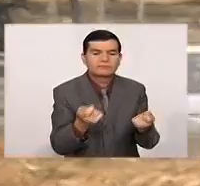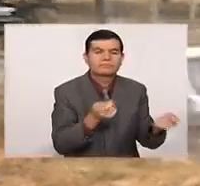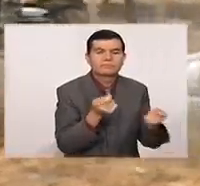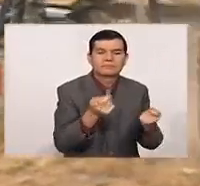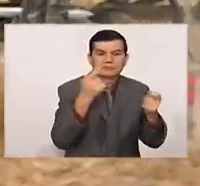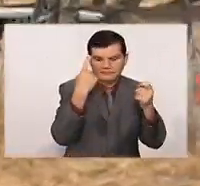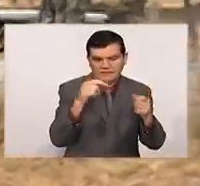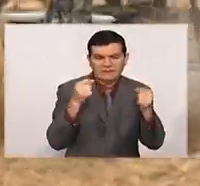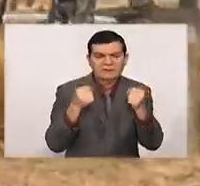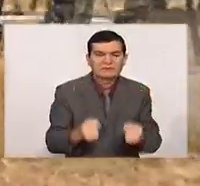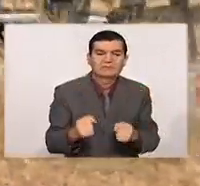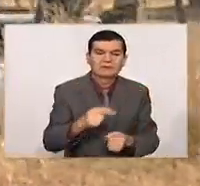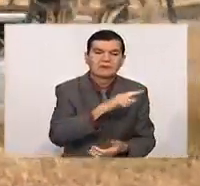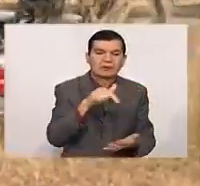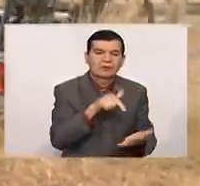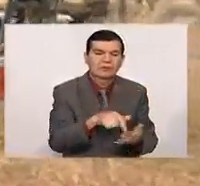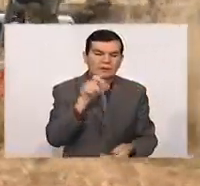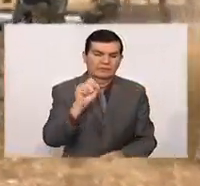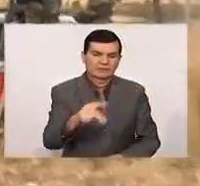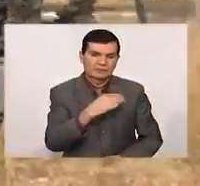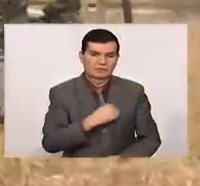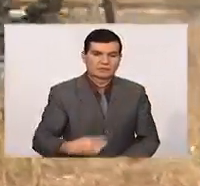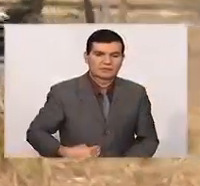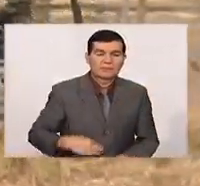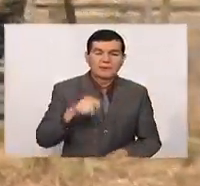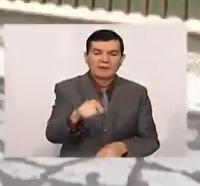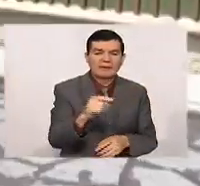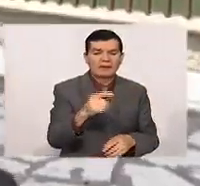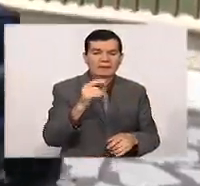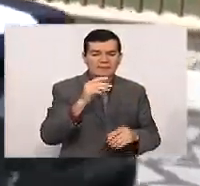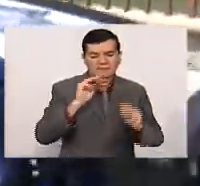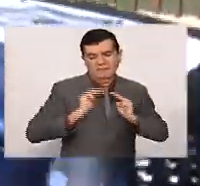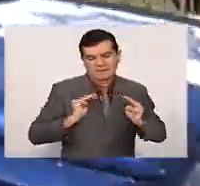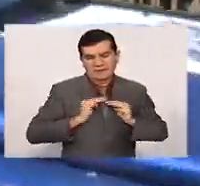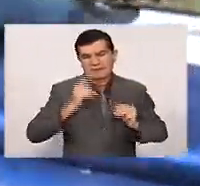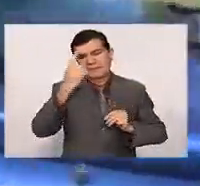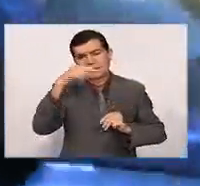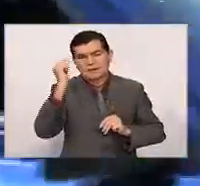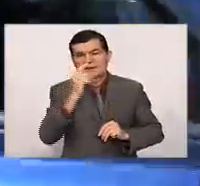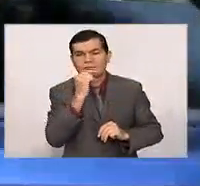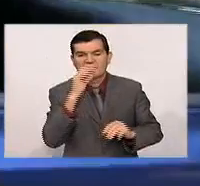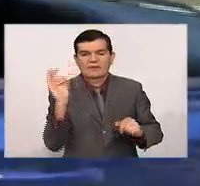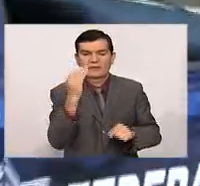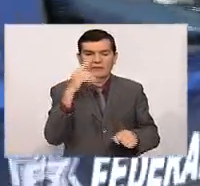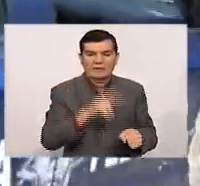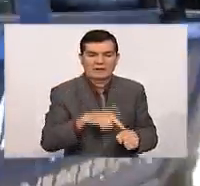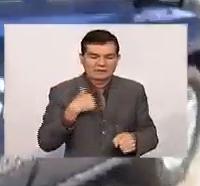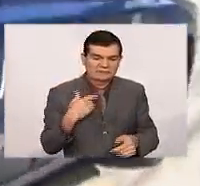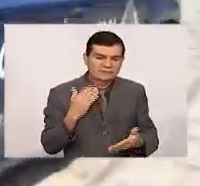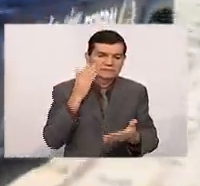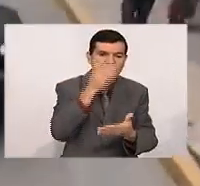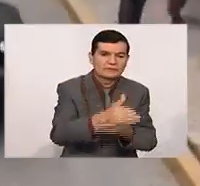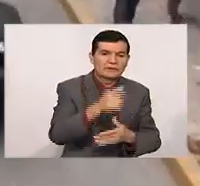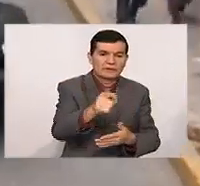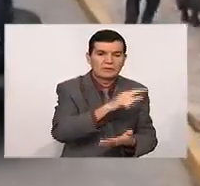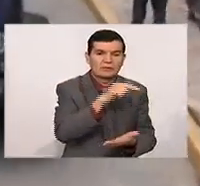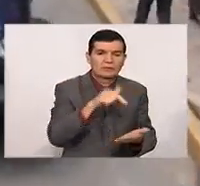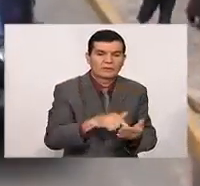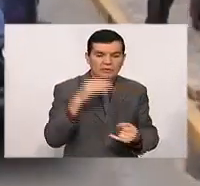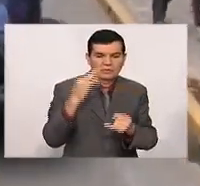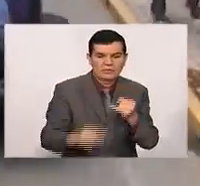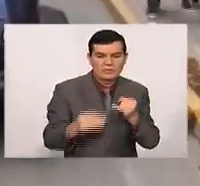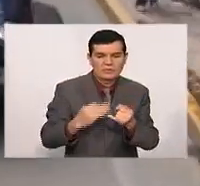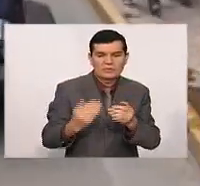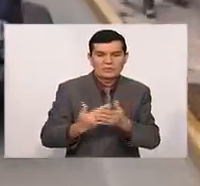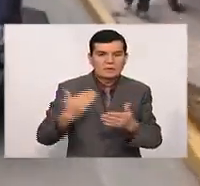la seguridad en ese municipio. Elementos del Ejército, la Marina y la Policía Federal llegaron a la zona en las últimas horas